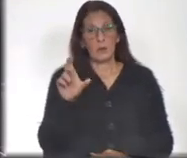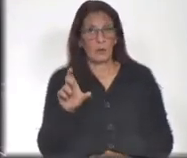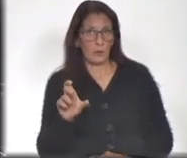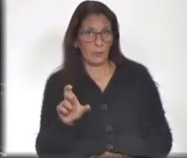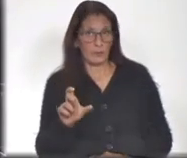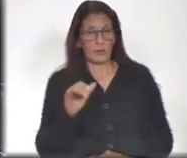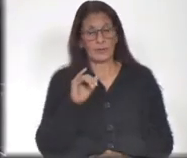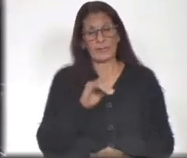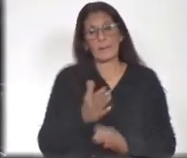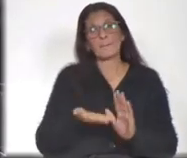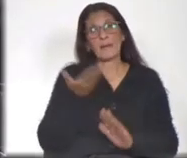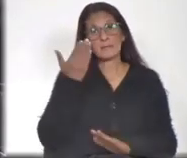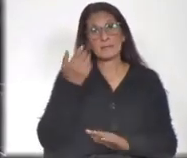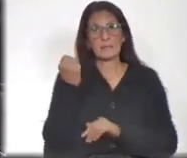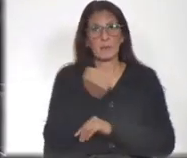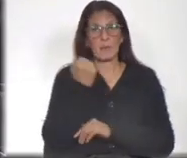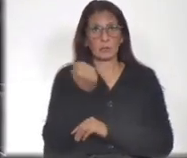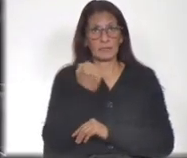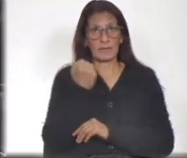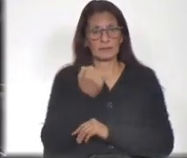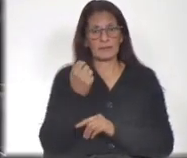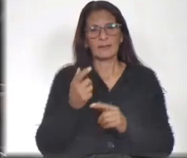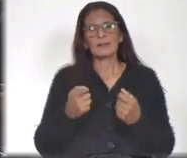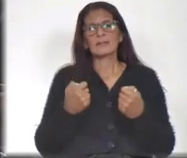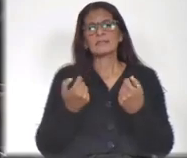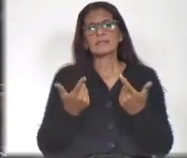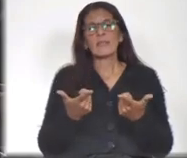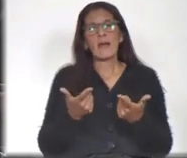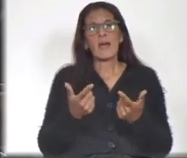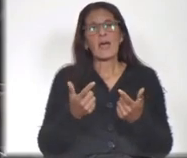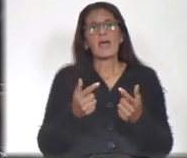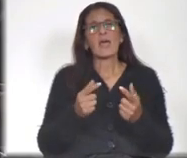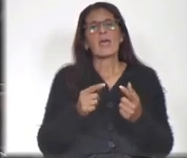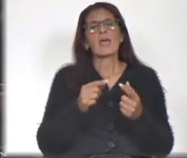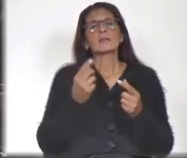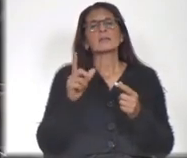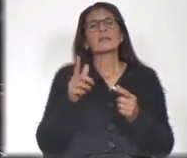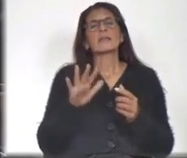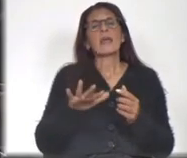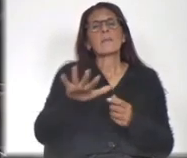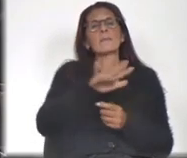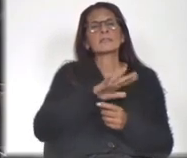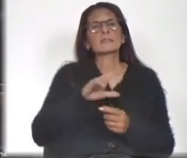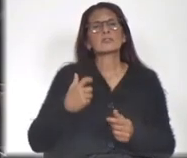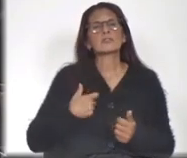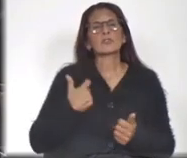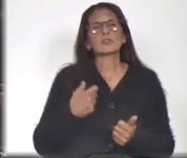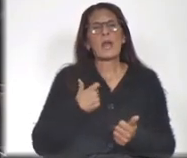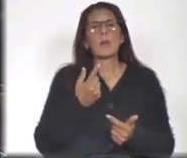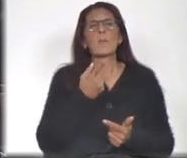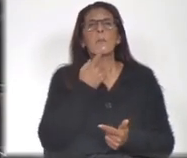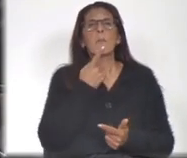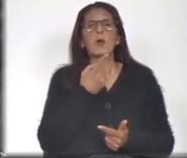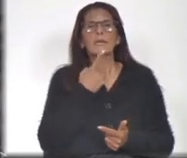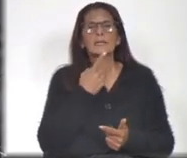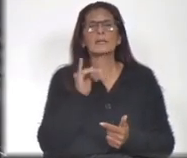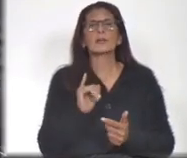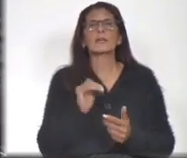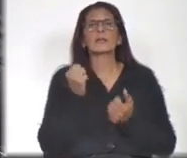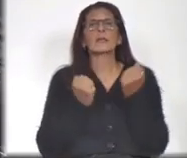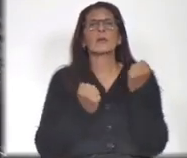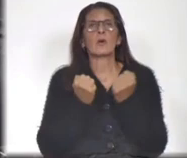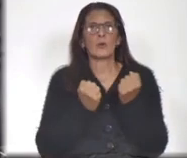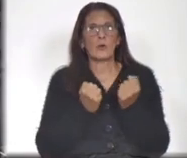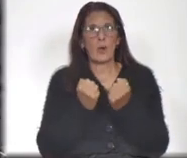y más importante quizás, se da en un contexto social, político y